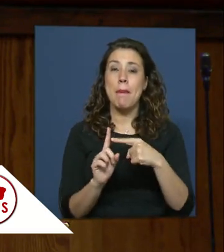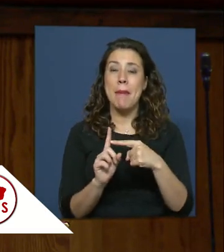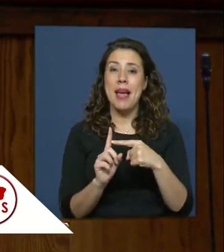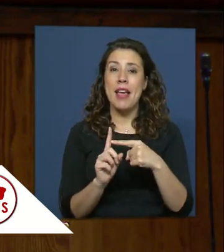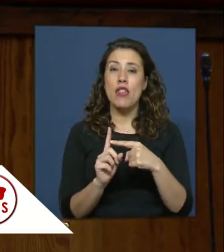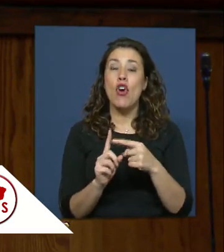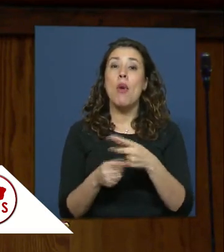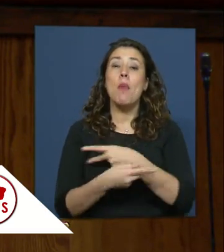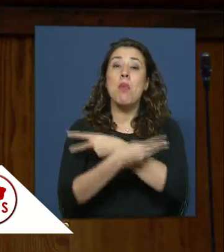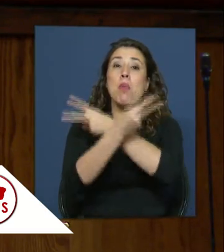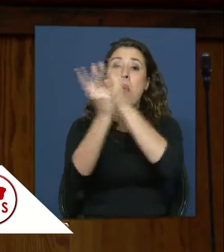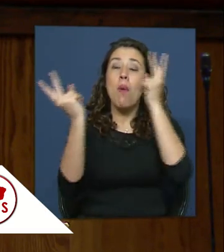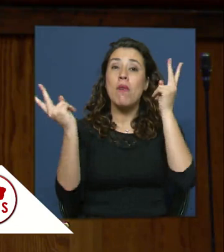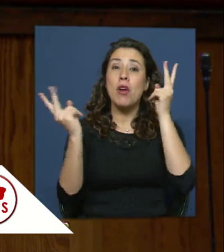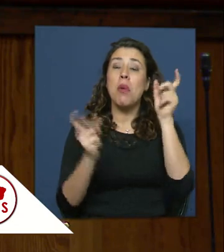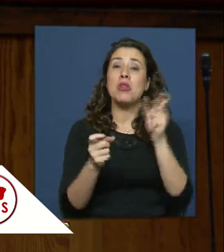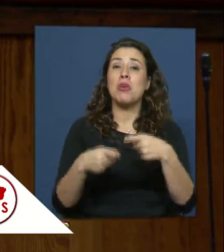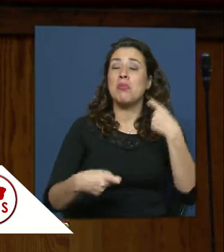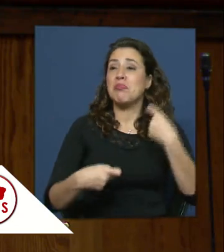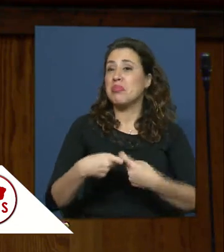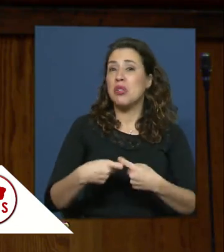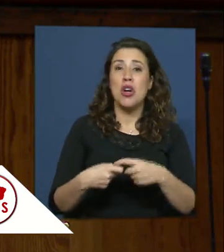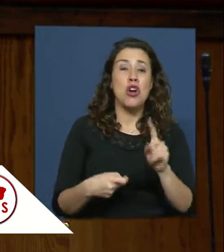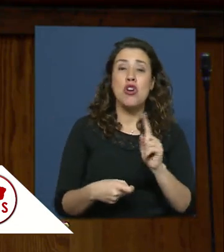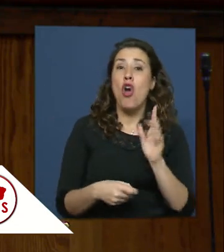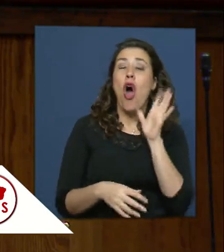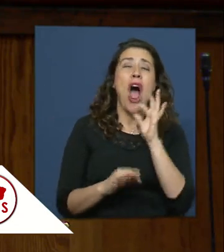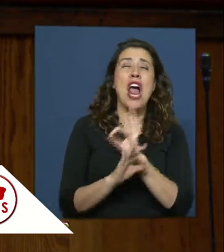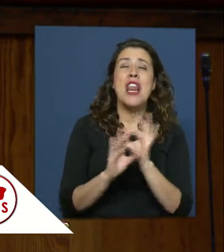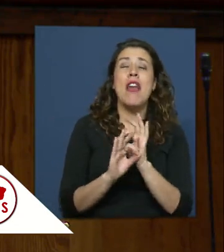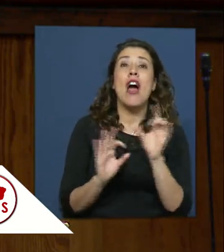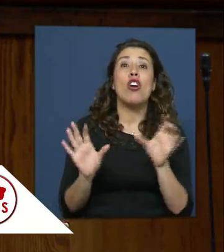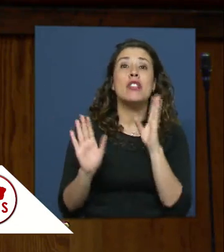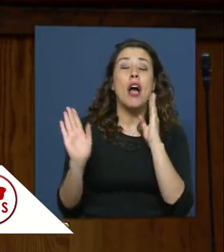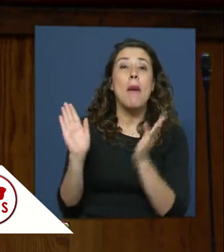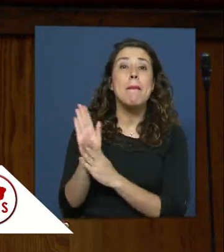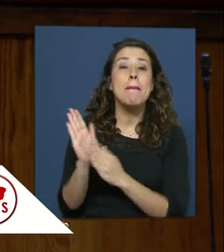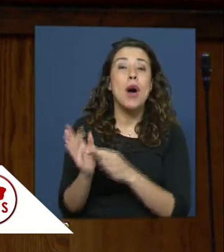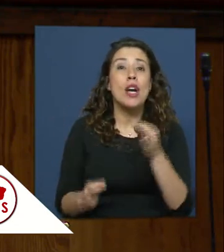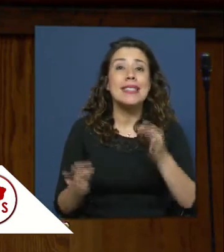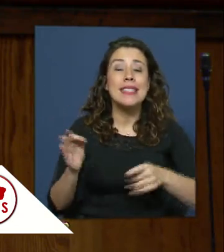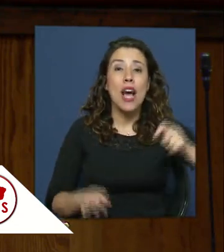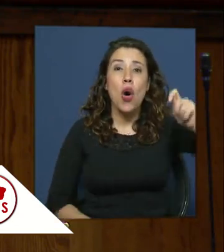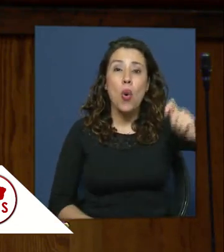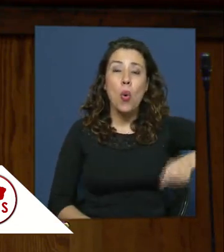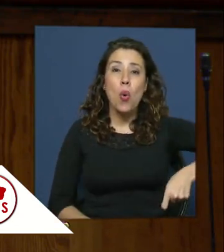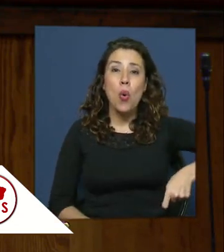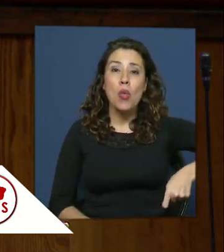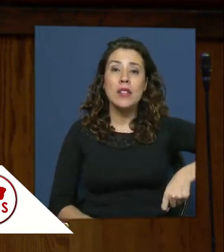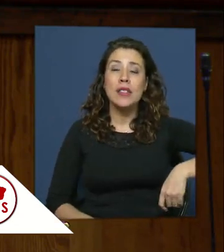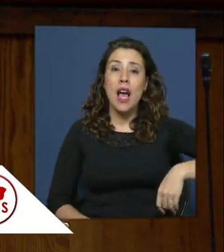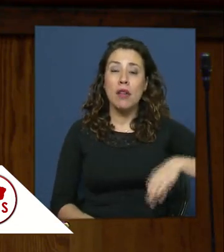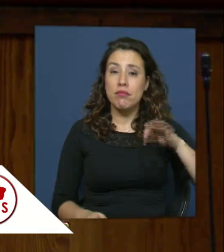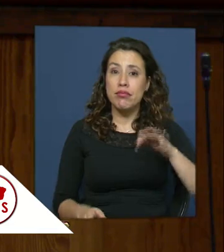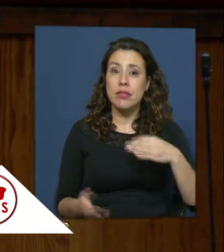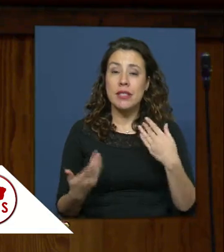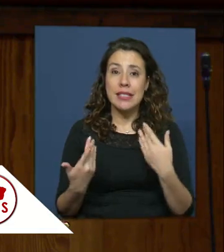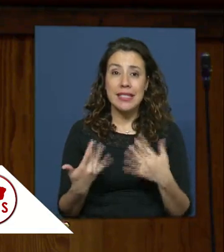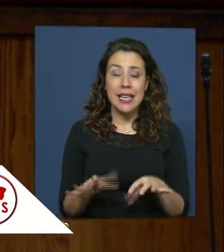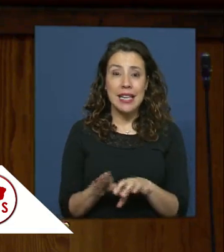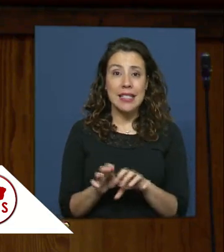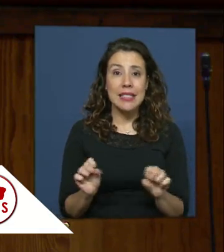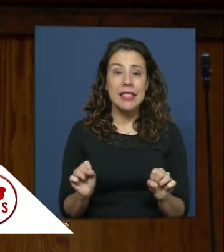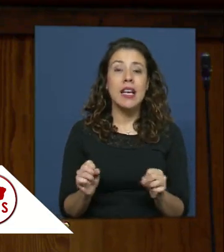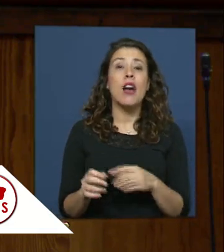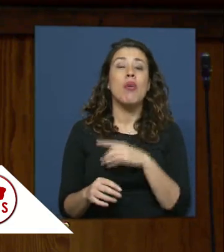quienes públicamente negaren hechos comprobados por sentencia judicial firme referidas a